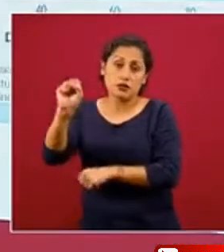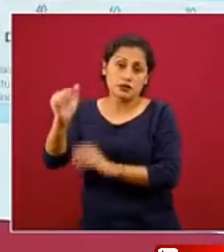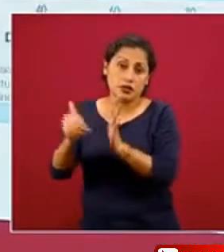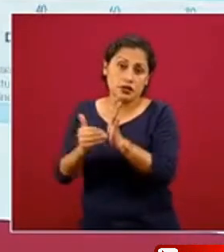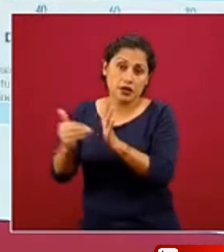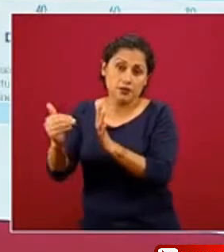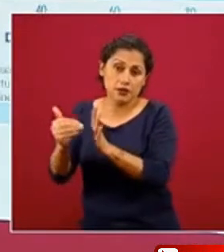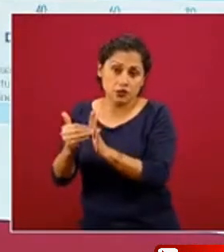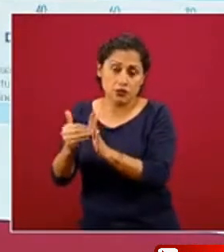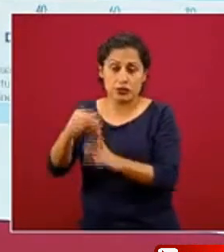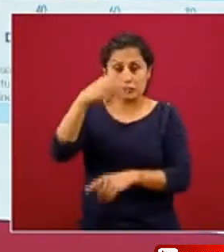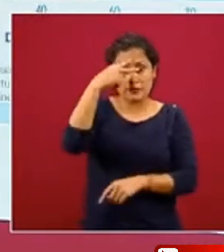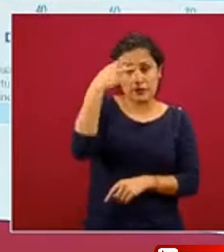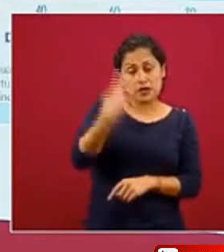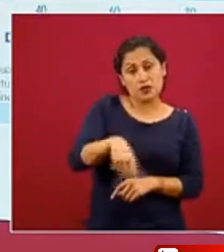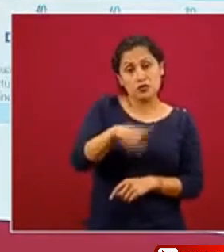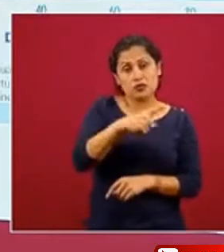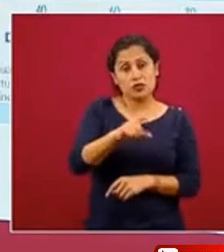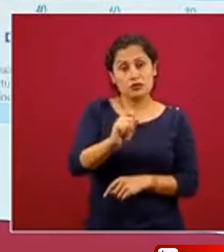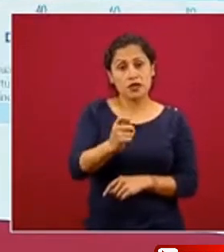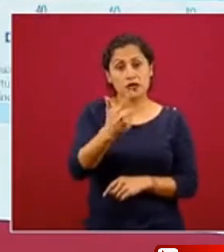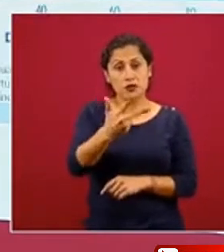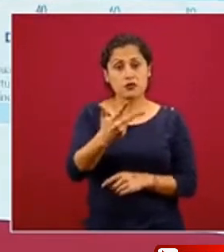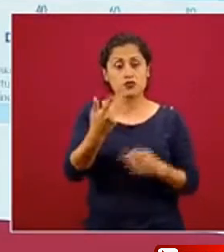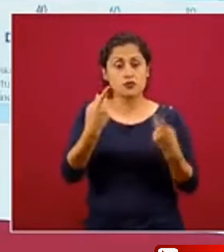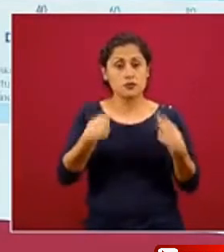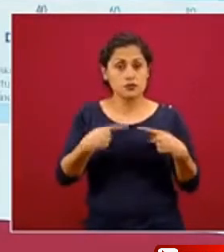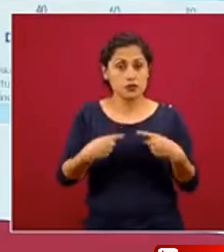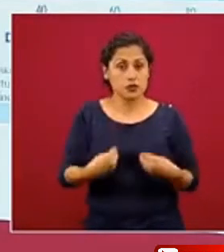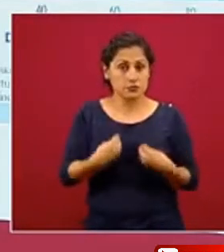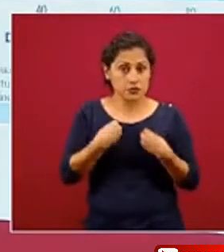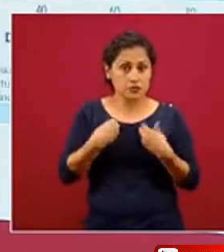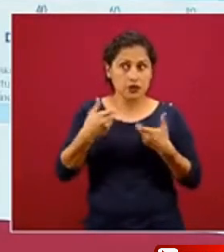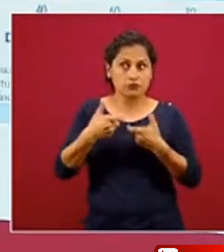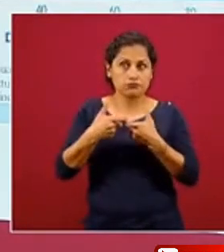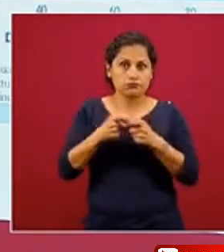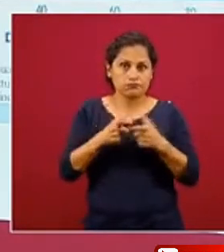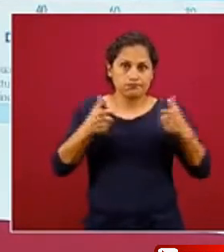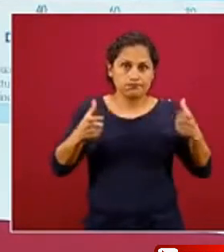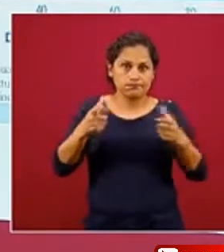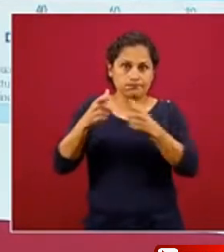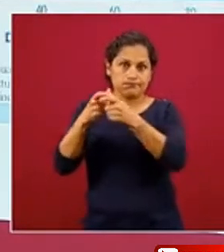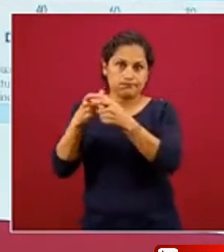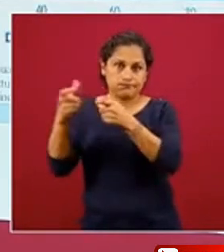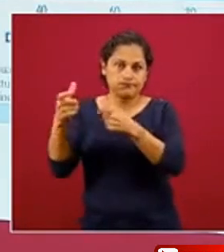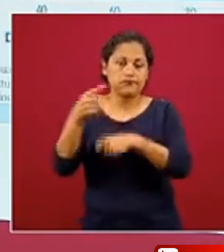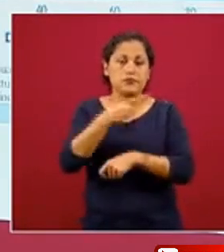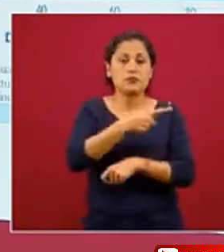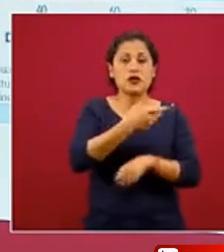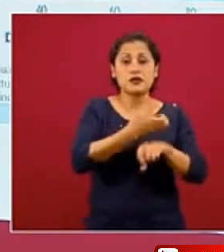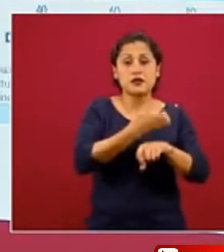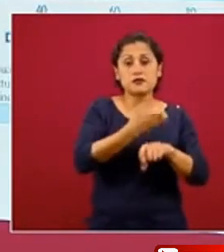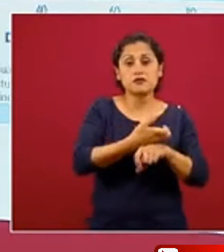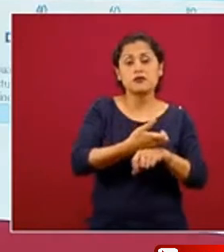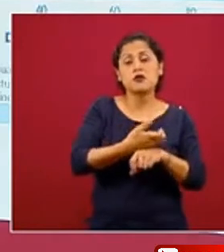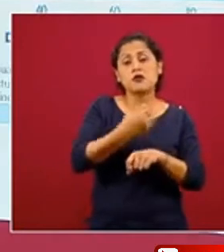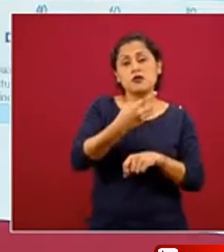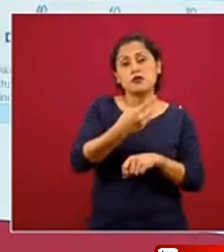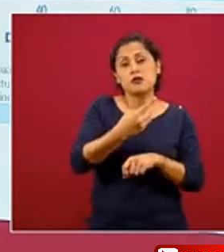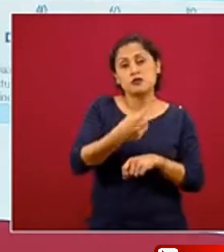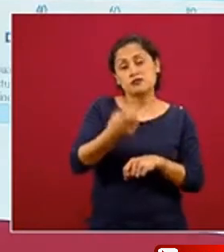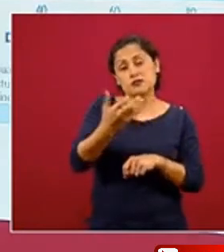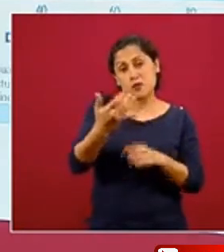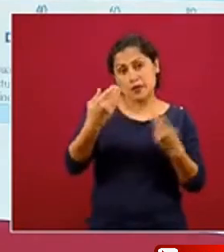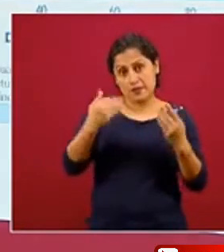millones de habitantes, México 128. Estados Unidos tiene arriba de 350 millones de habitantes.